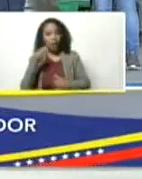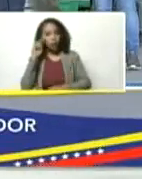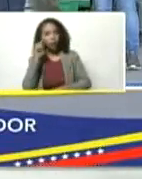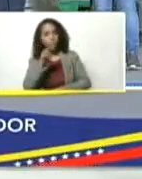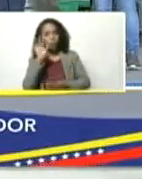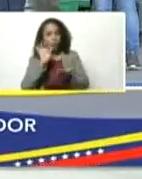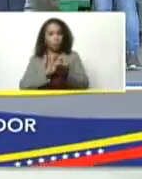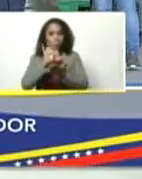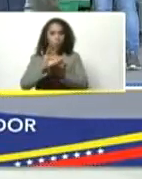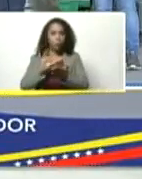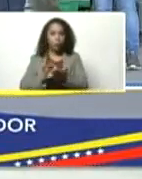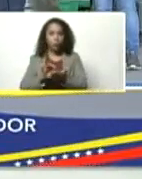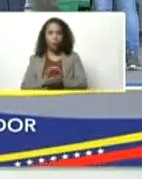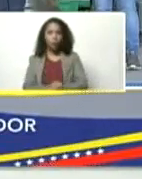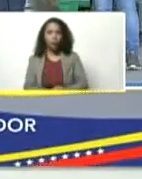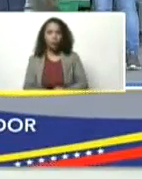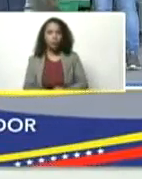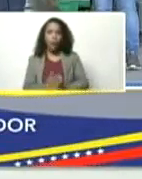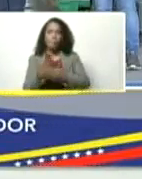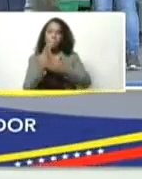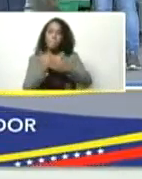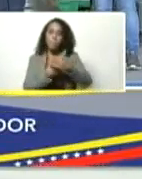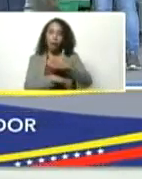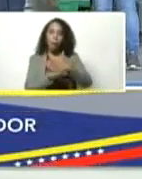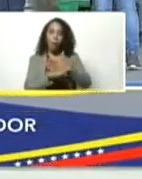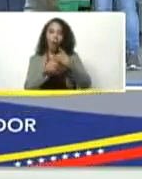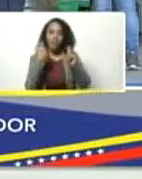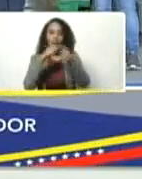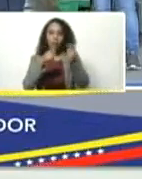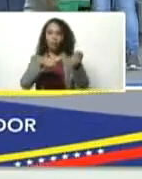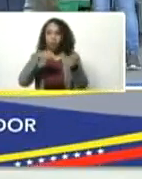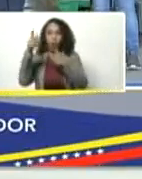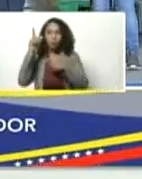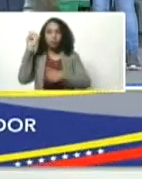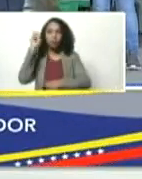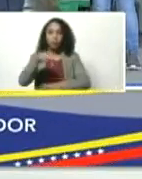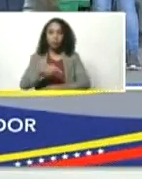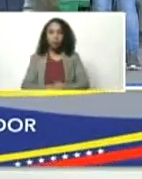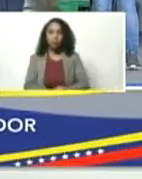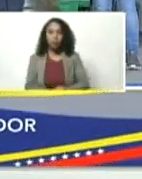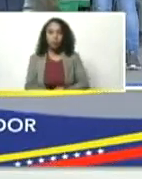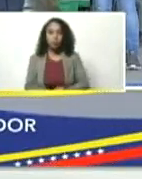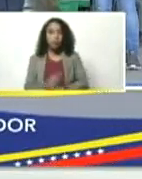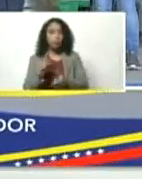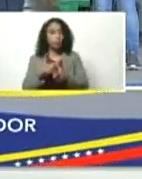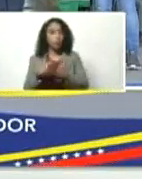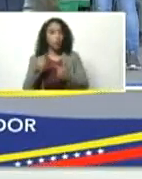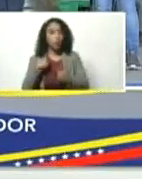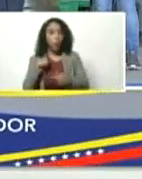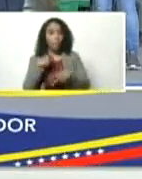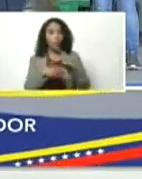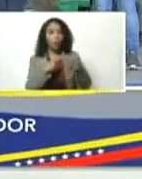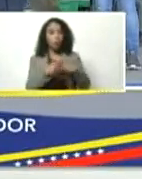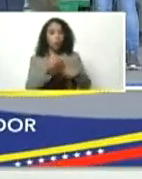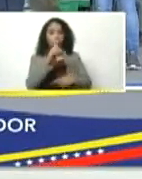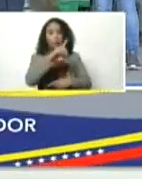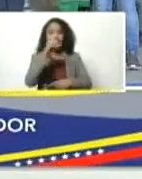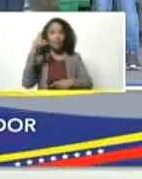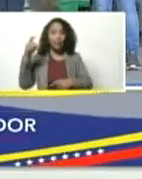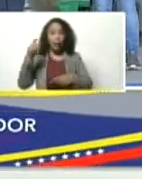estratégica, Sarikian, vamos a exportar también. Entonces, si yo produzco 100 blue